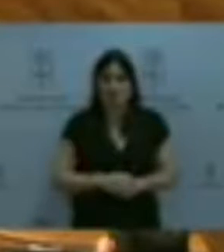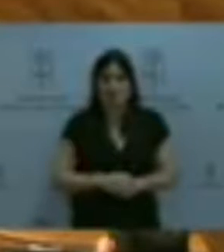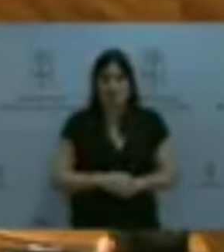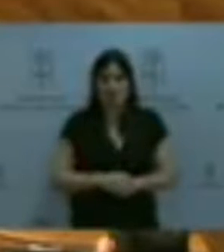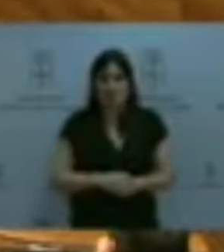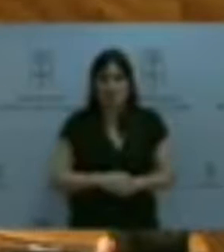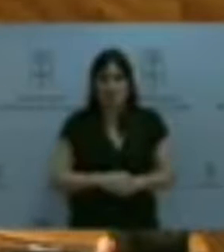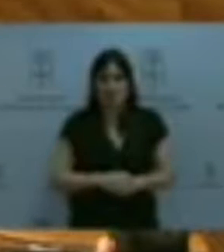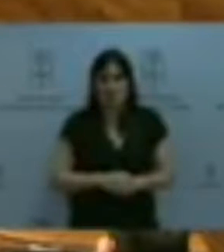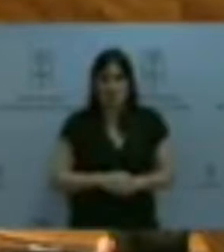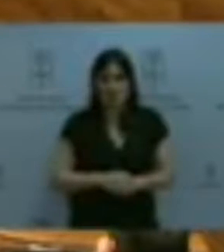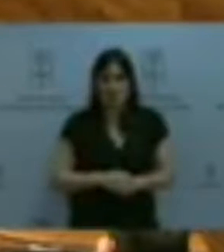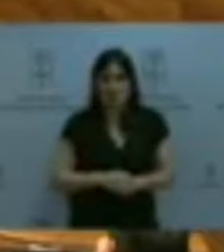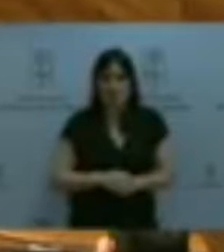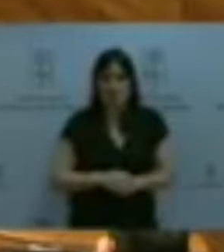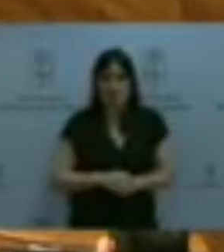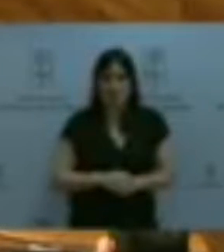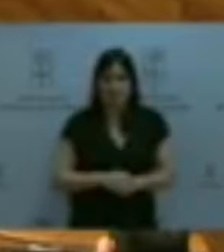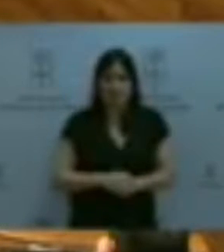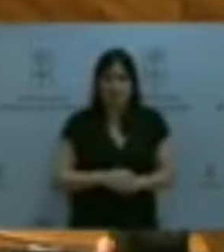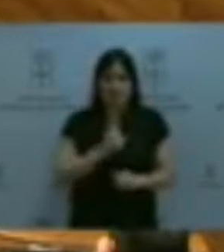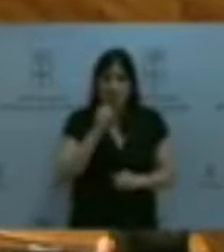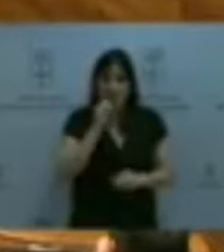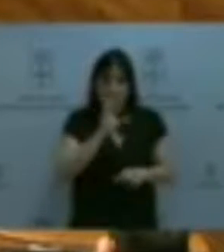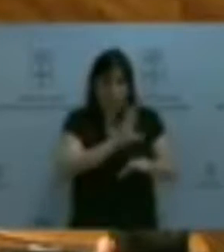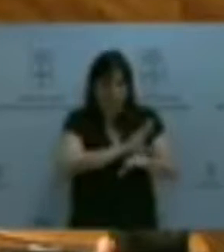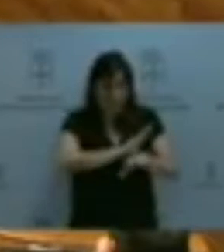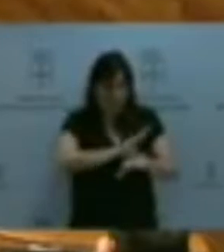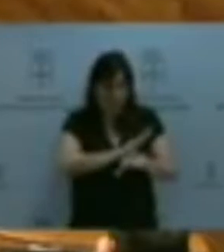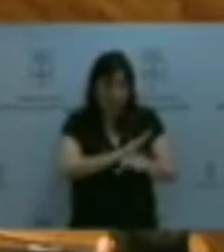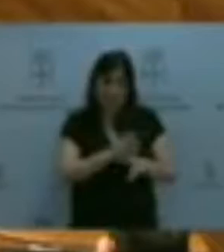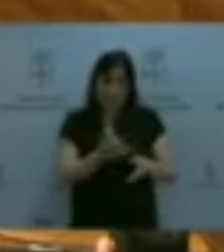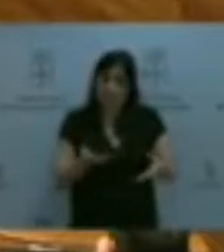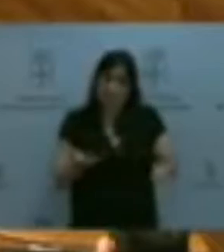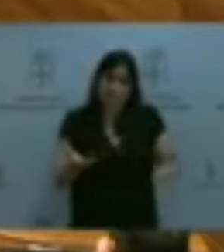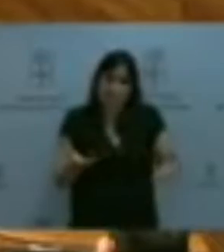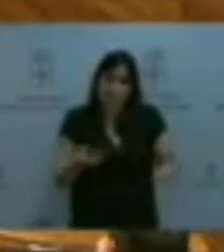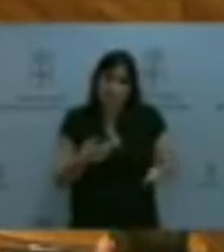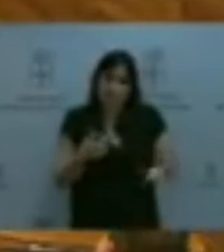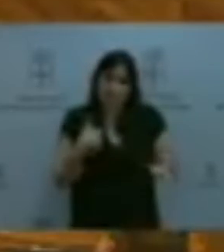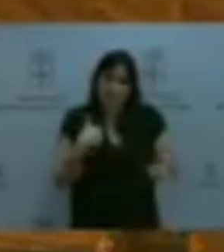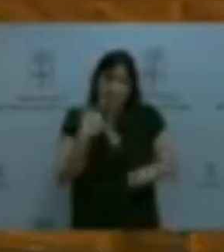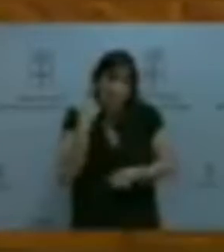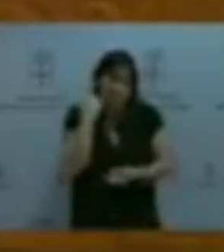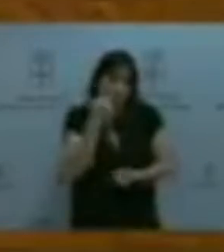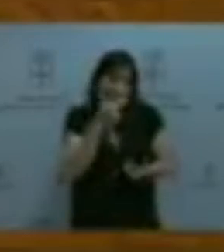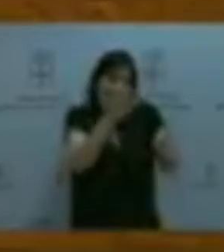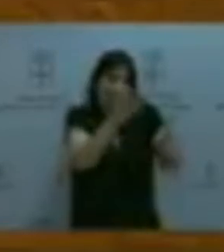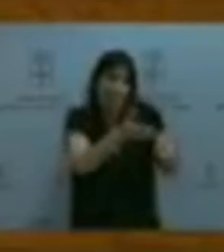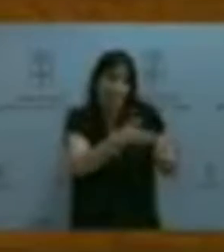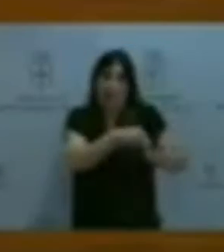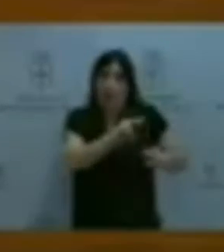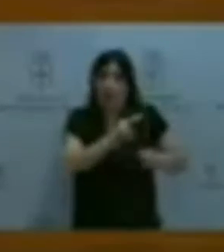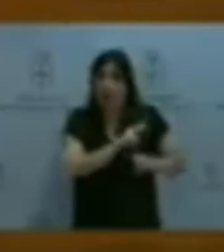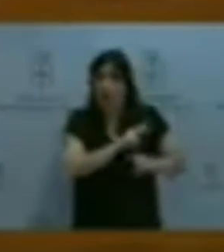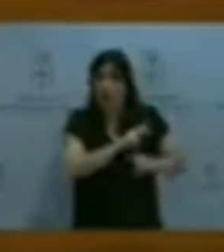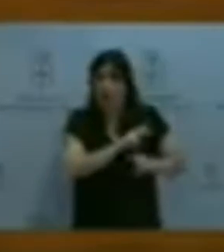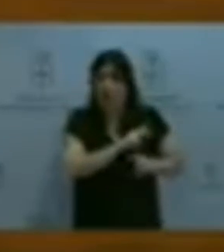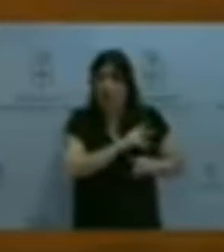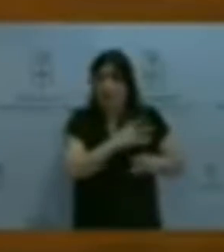Bien, consejero, como era previsible, yo ya le dije y ya sabía que iba a obtener por respuesta pues un vacío, no sé si ideas,